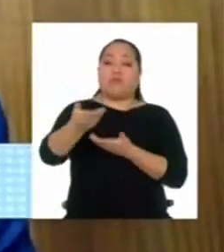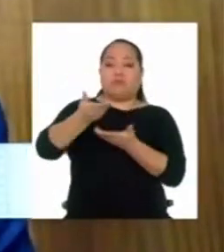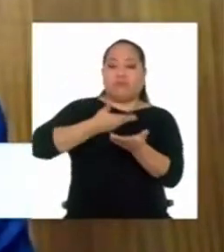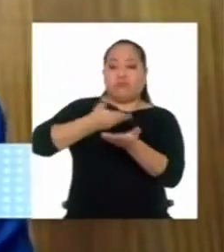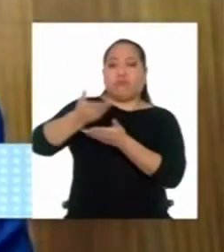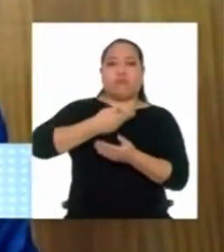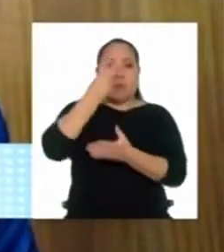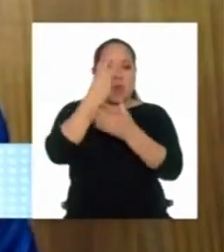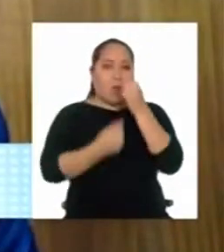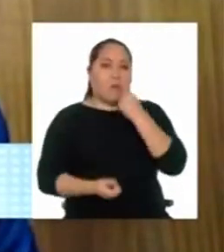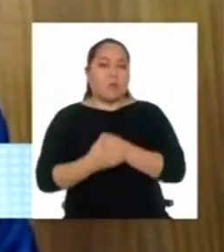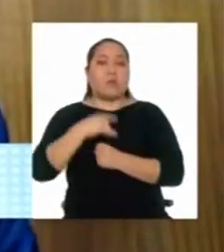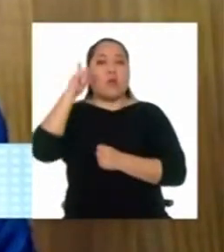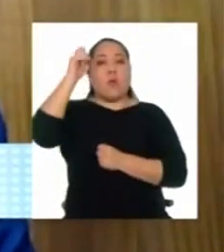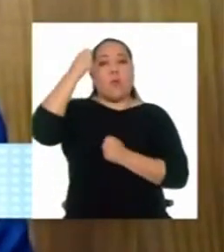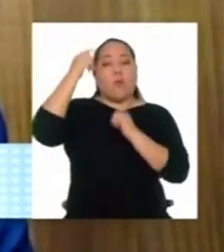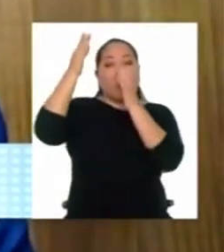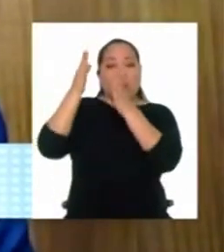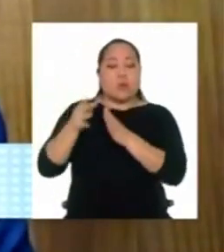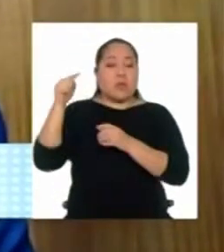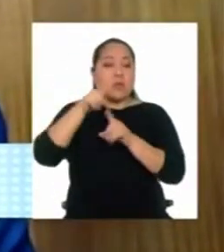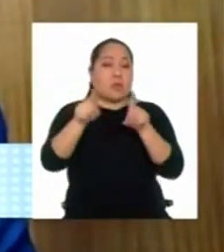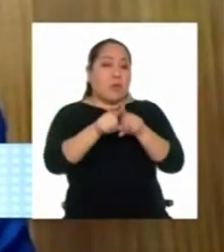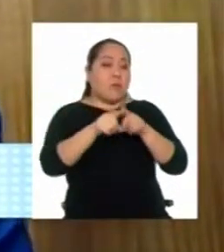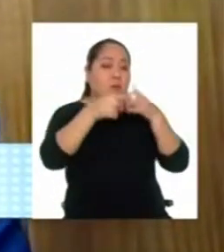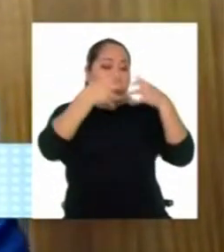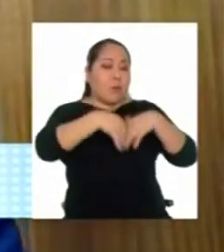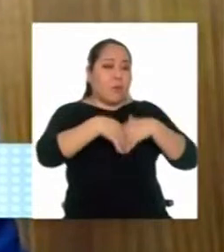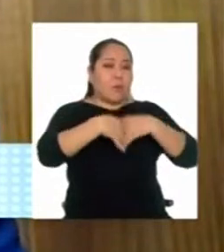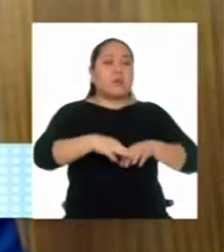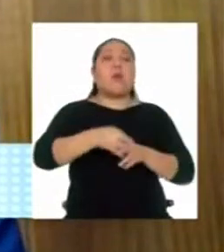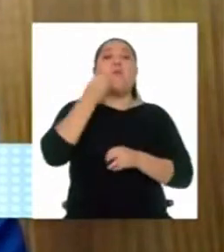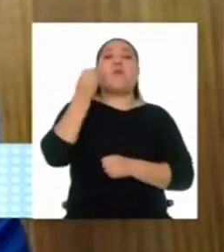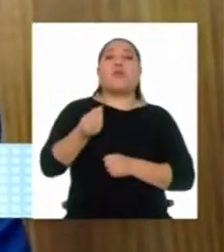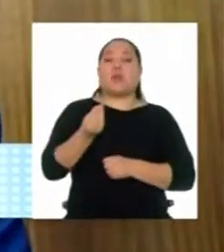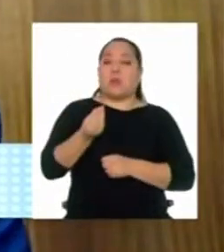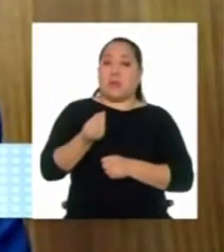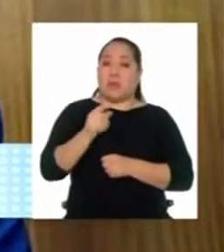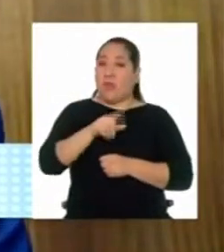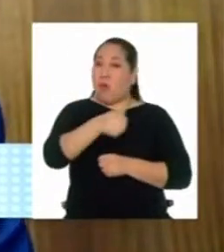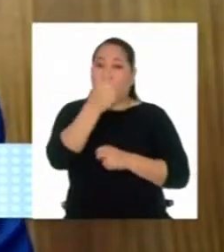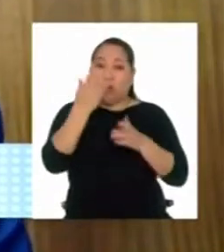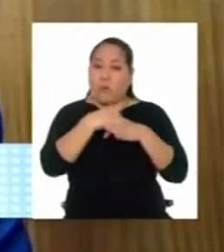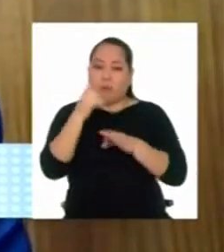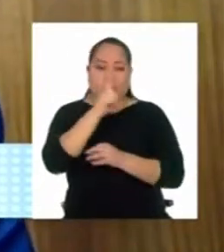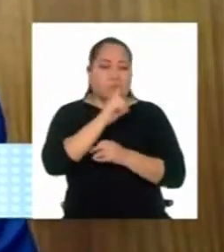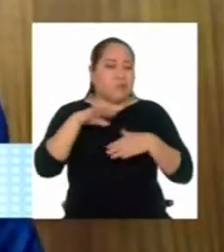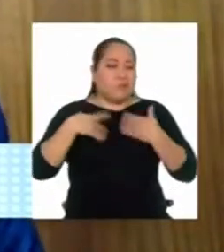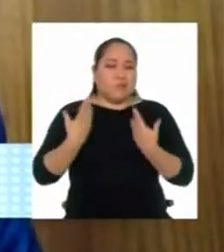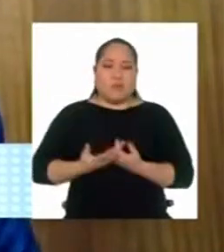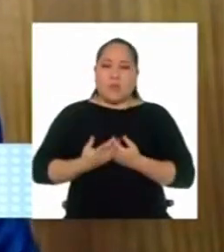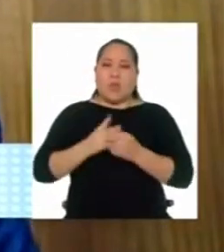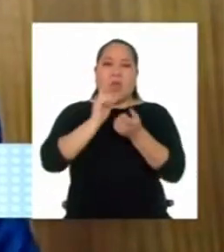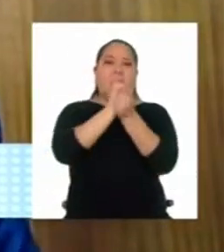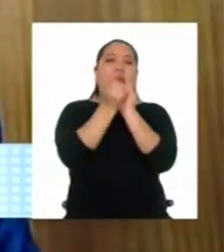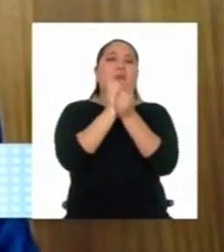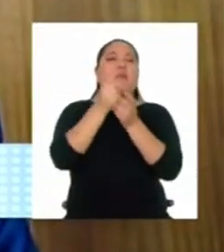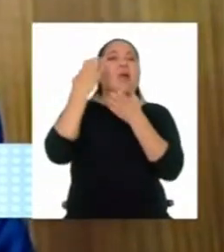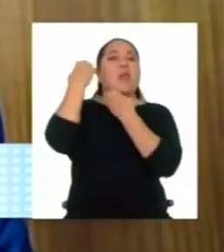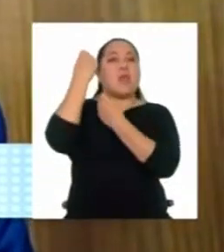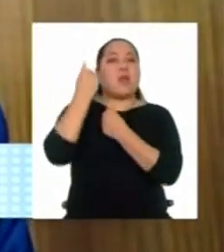mutua entre los políticos y el empresariado, porque de otra manera no se puede mover la